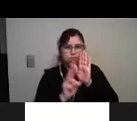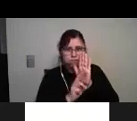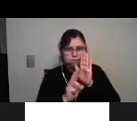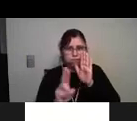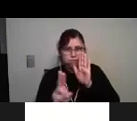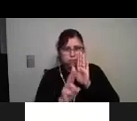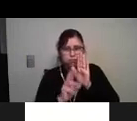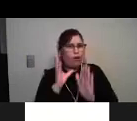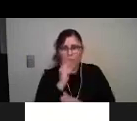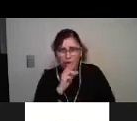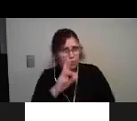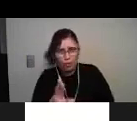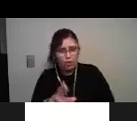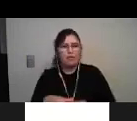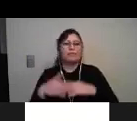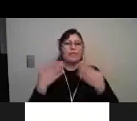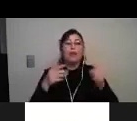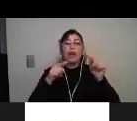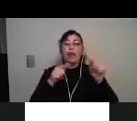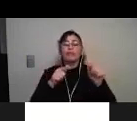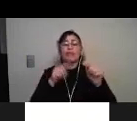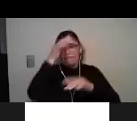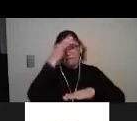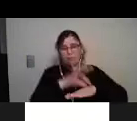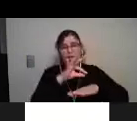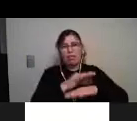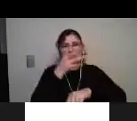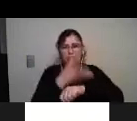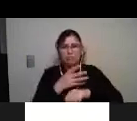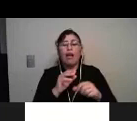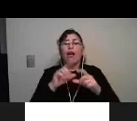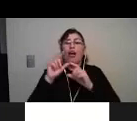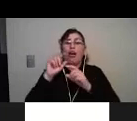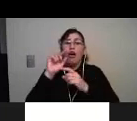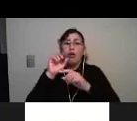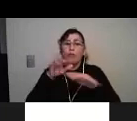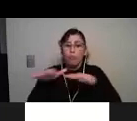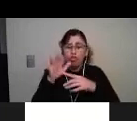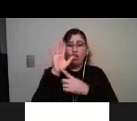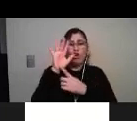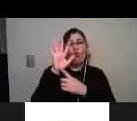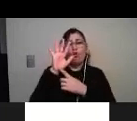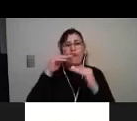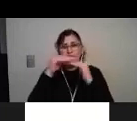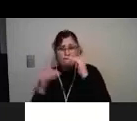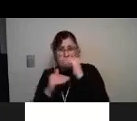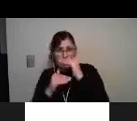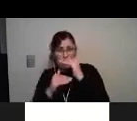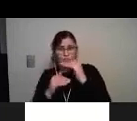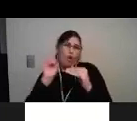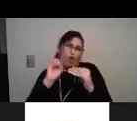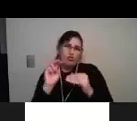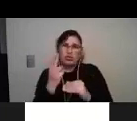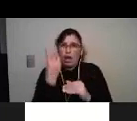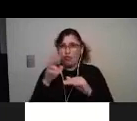Dentro de la enfermedad de la motoneurona inferior, ¿cierto?, la más conocida es lo que se conocía antiguamente